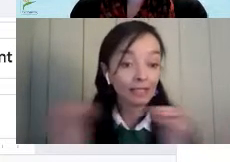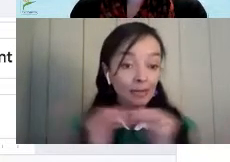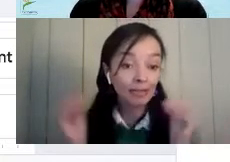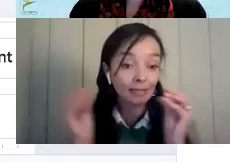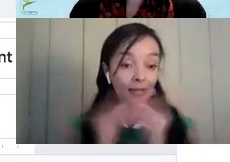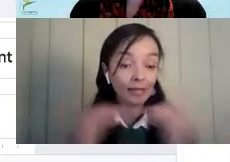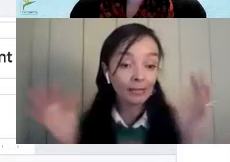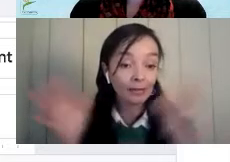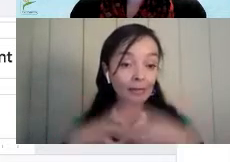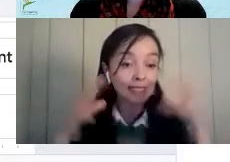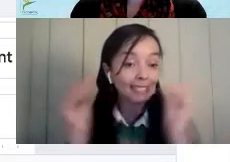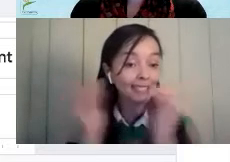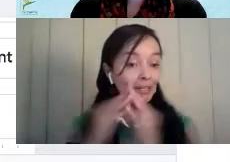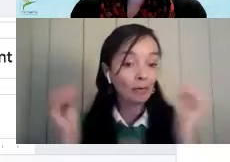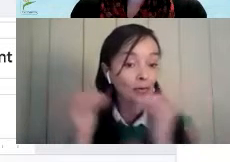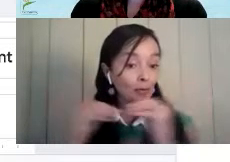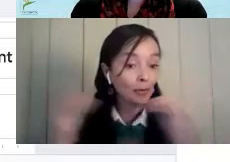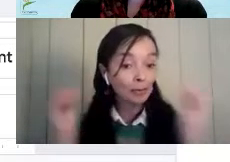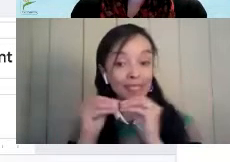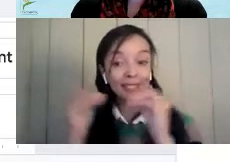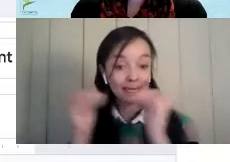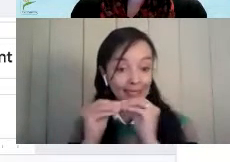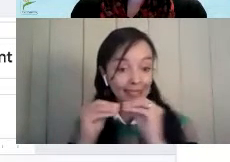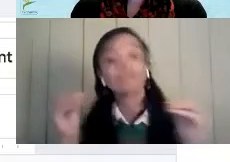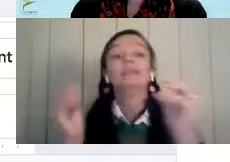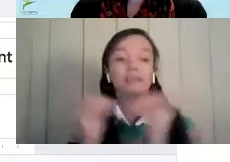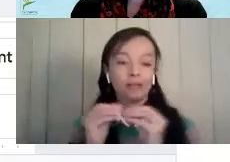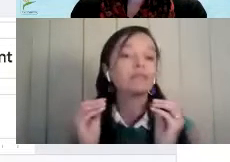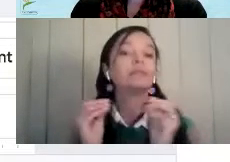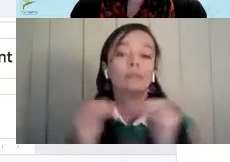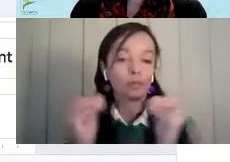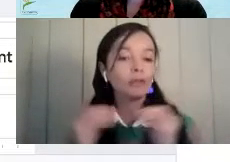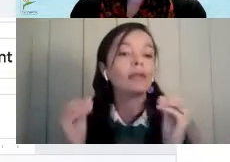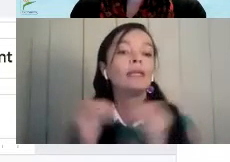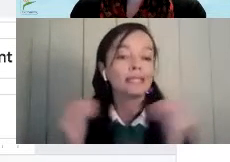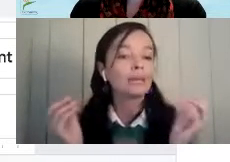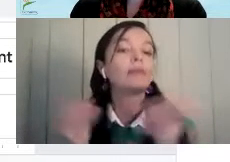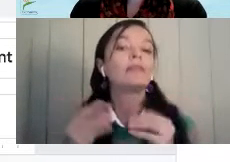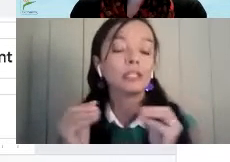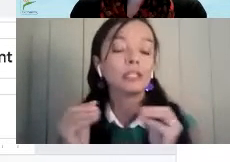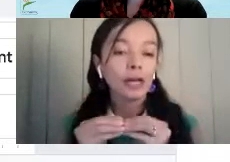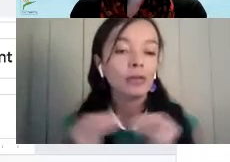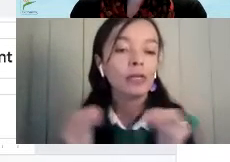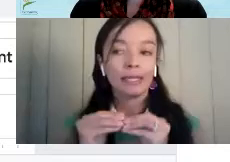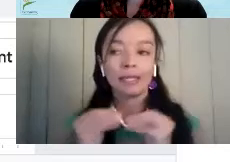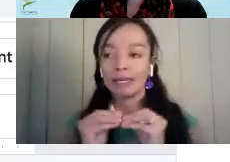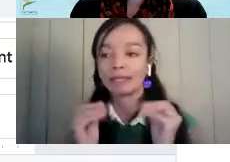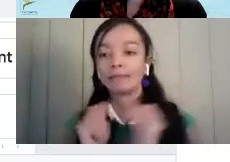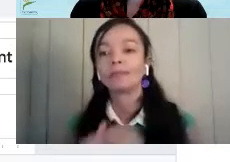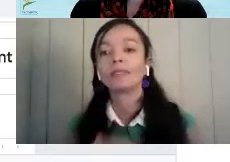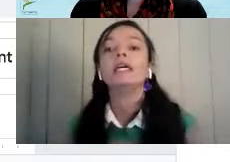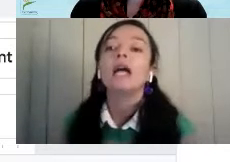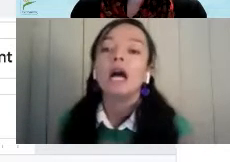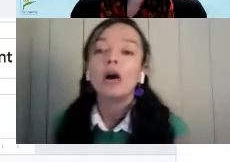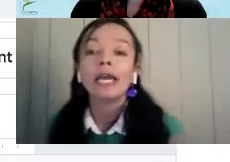Si vieron que hizo como así, como de pronto puede ser más. Entonces, posiblemente está perfeccionando la seña más.